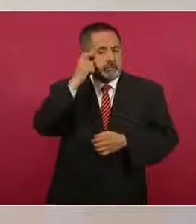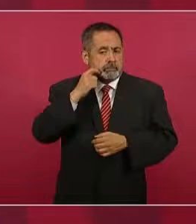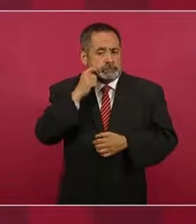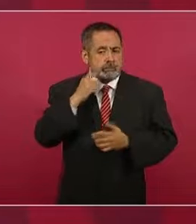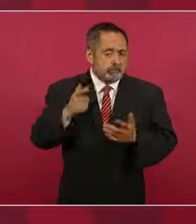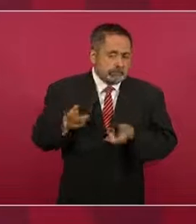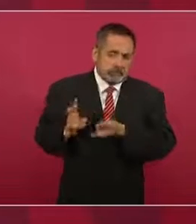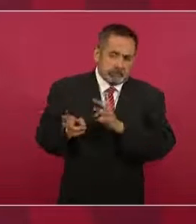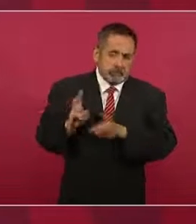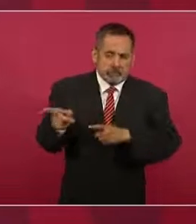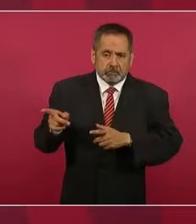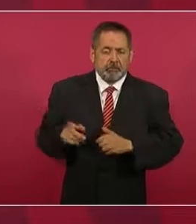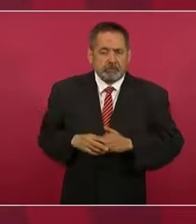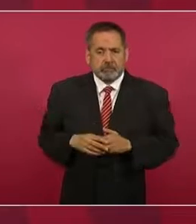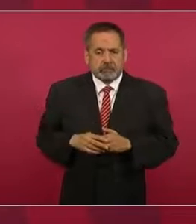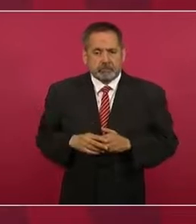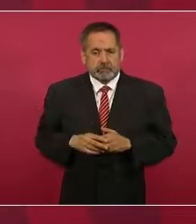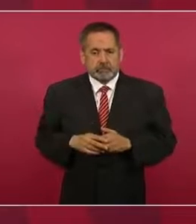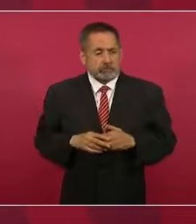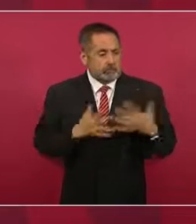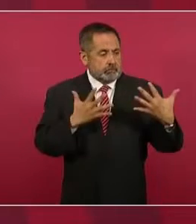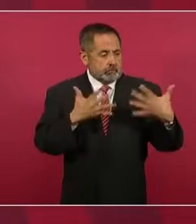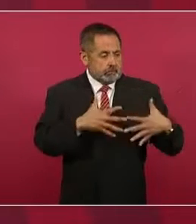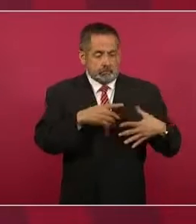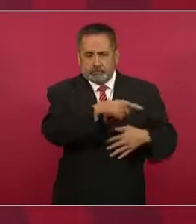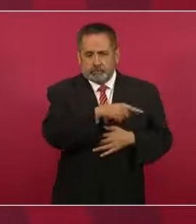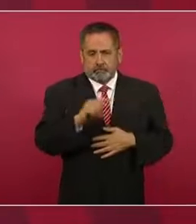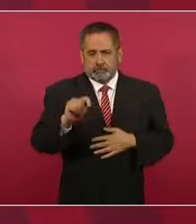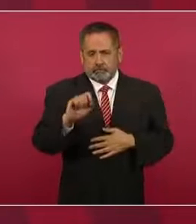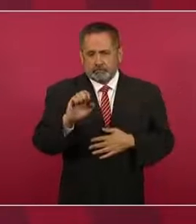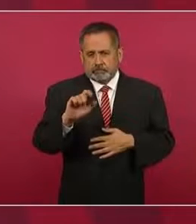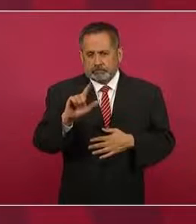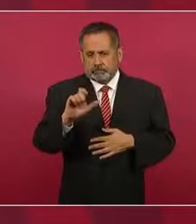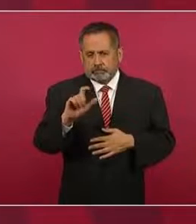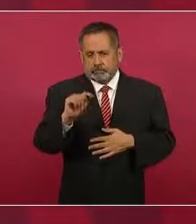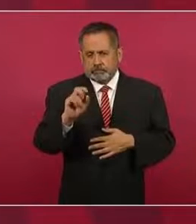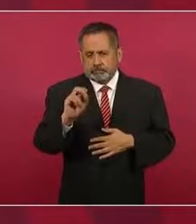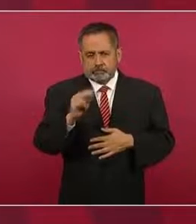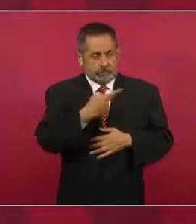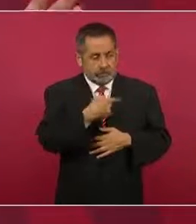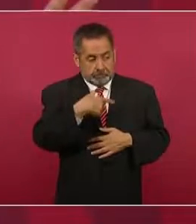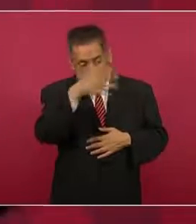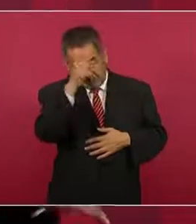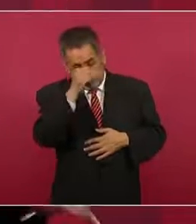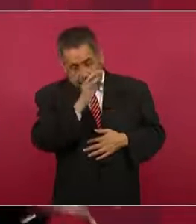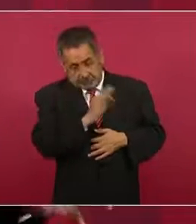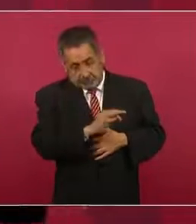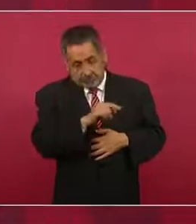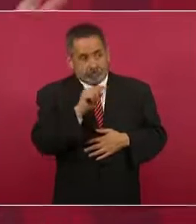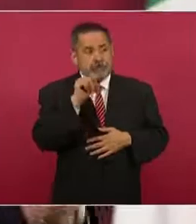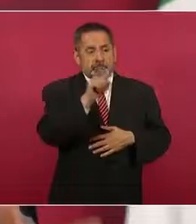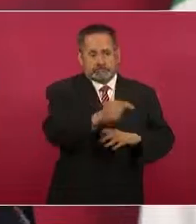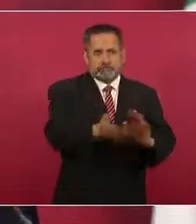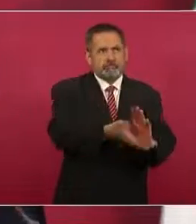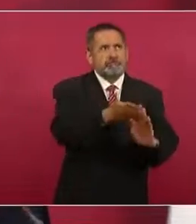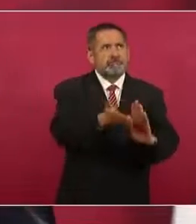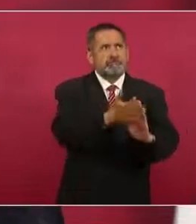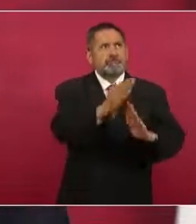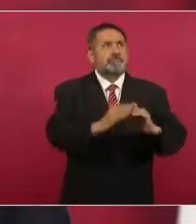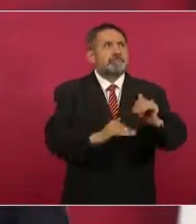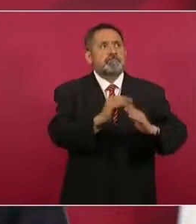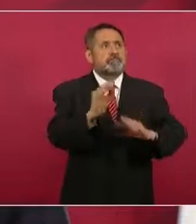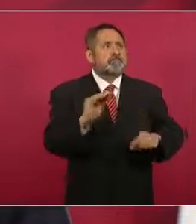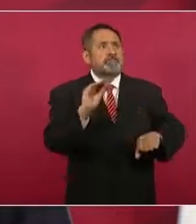Y con el Teletón llegamos al acuerdo de que ese centro